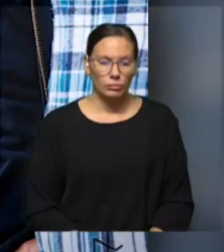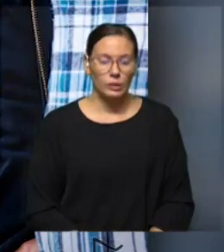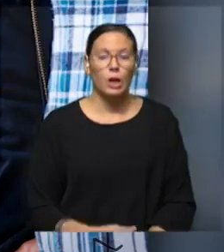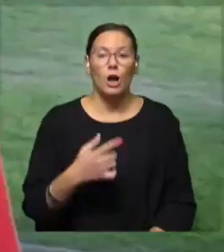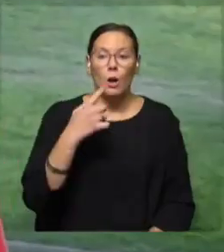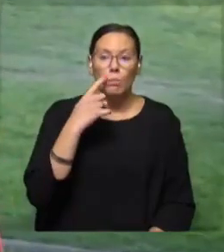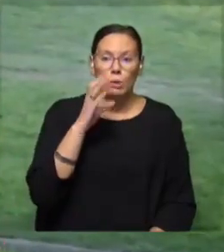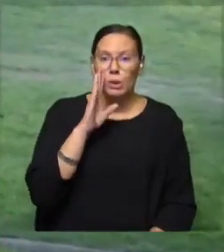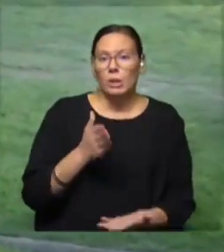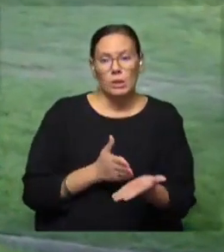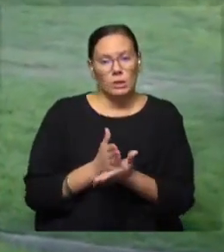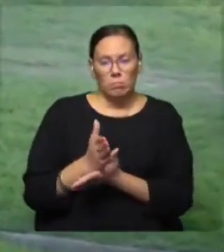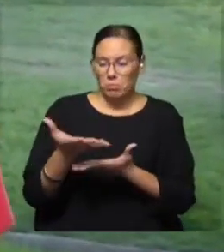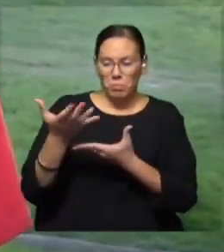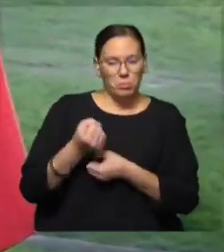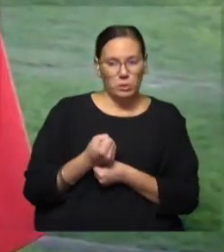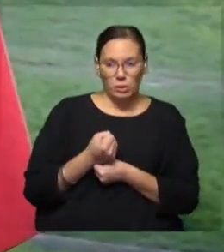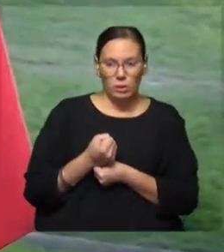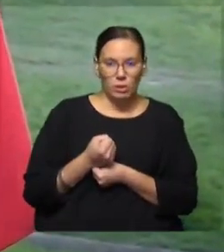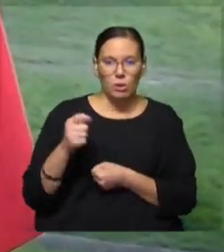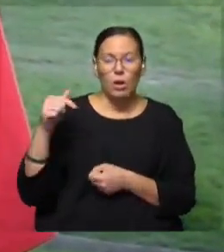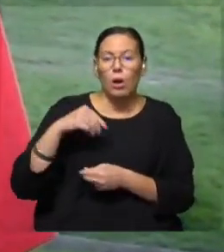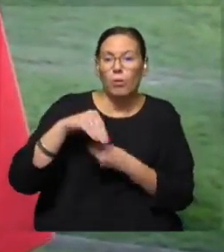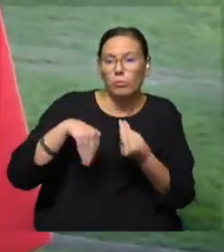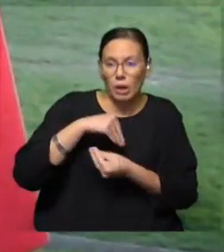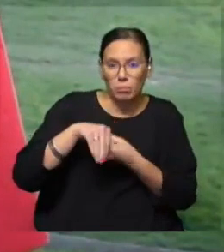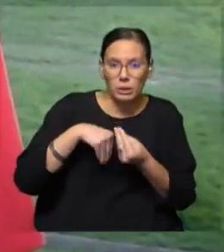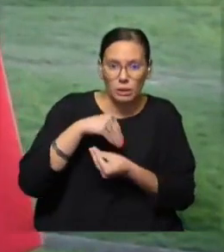Bueno, mis padres siempre me apoyaron mucho. Yo vengo de una familia